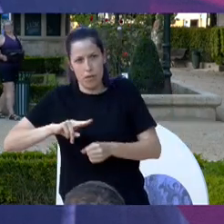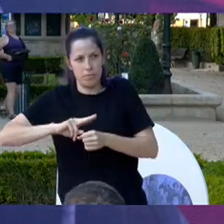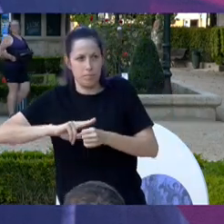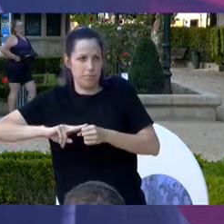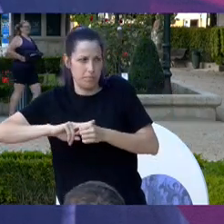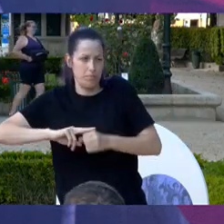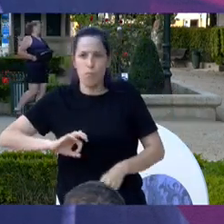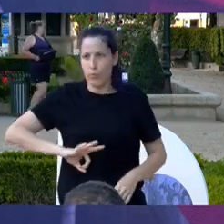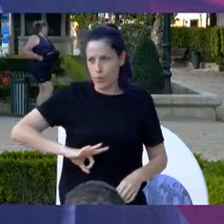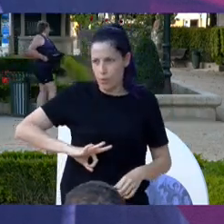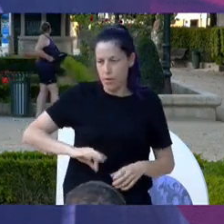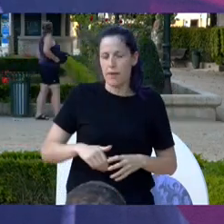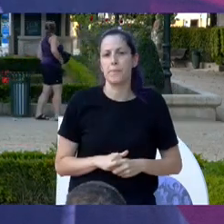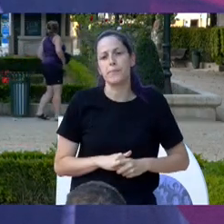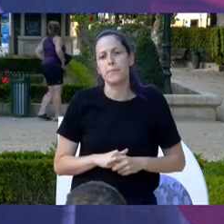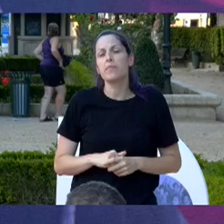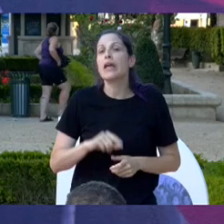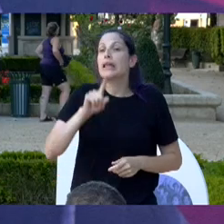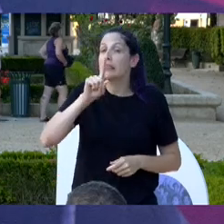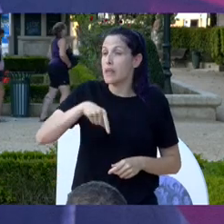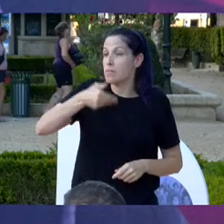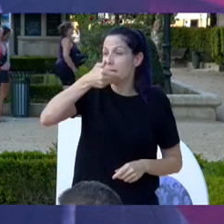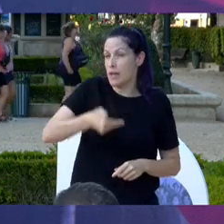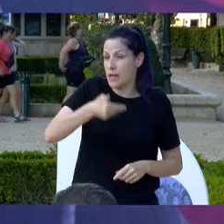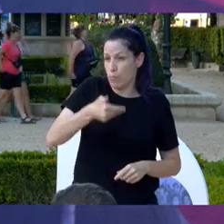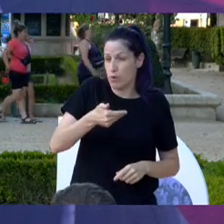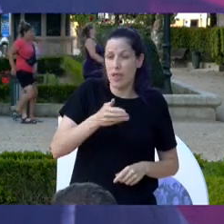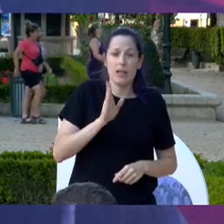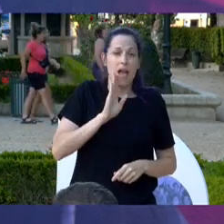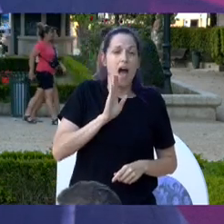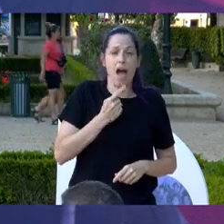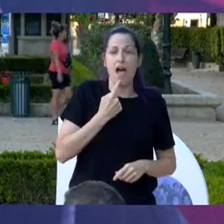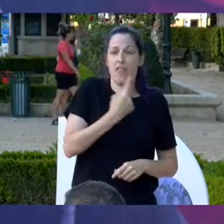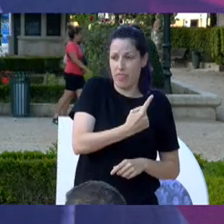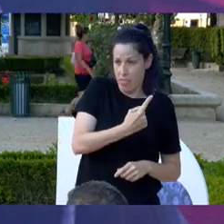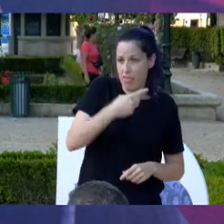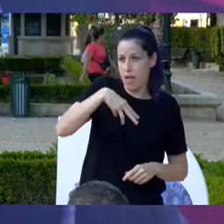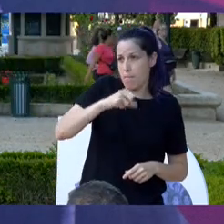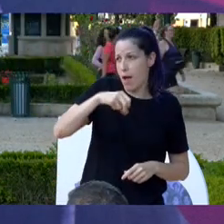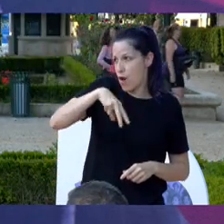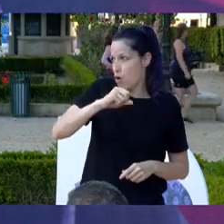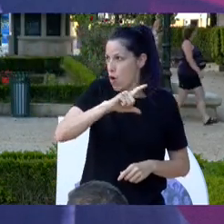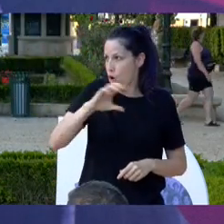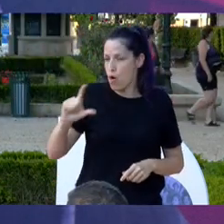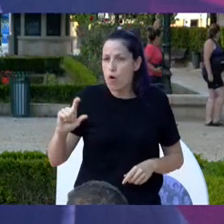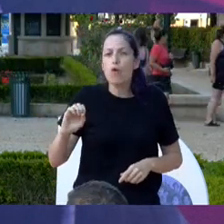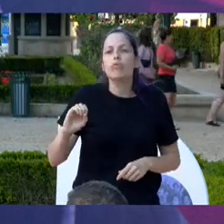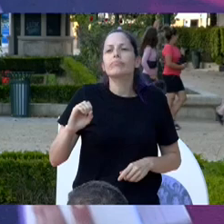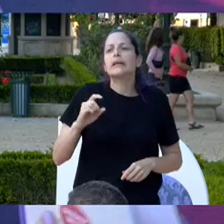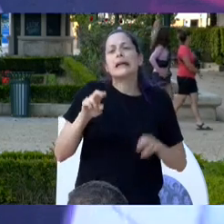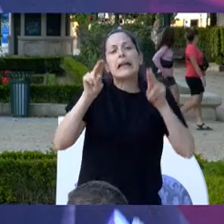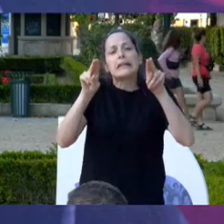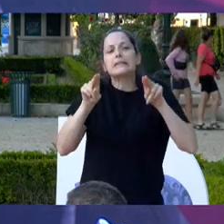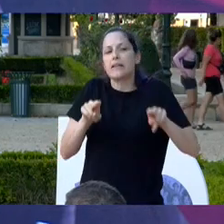visión biológica. También es muy importante, también lo adiantabas ti, a creación en 1915 de una residencia de señoritas que